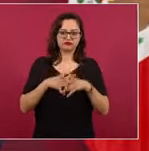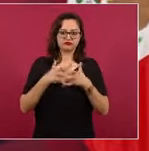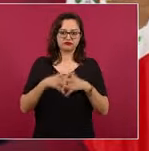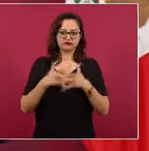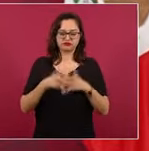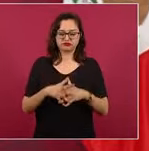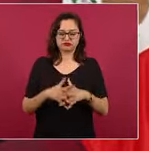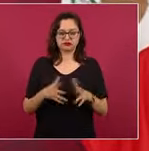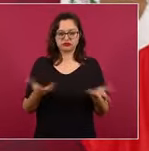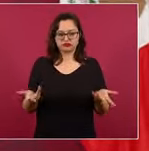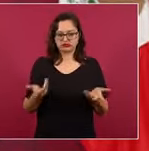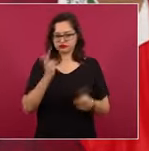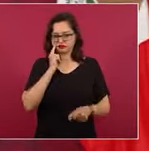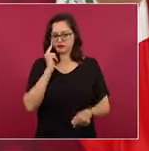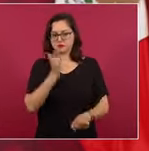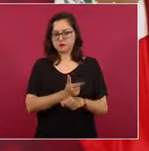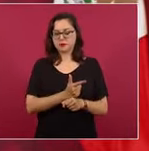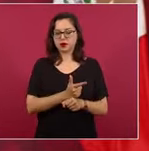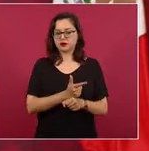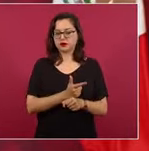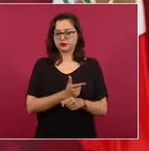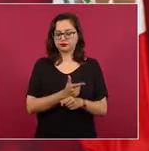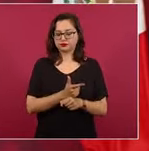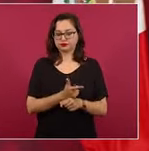con poder político, juntos,